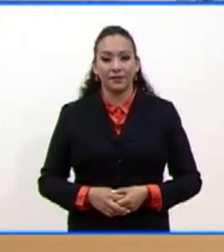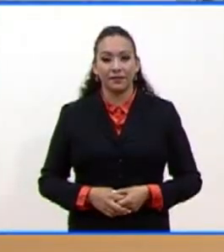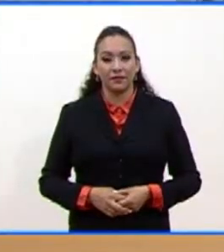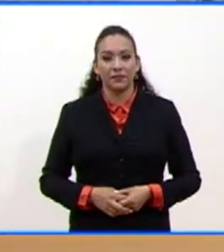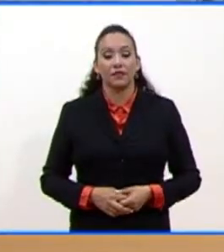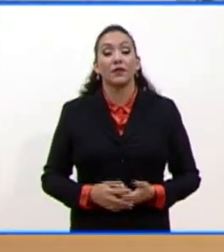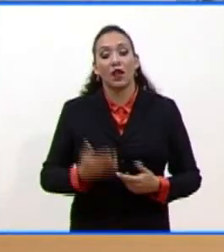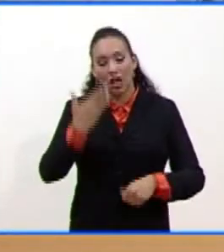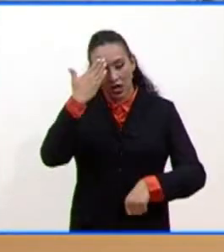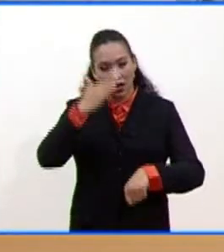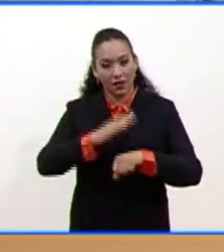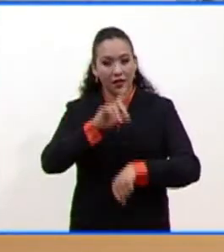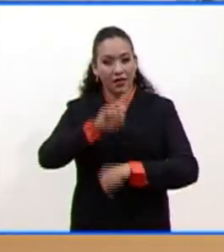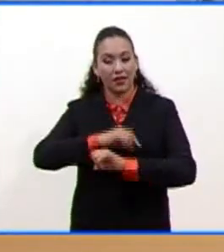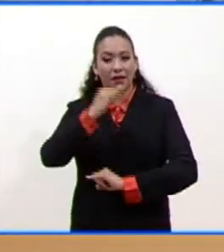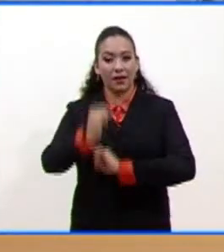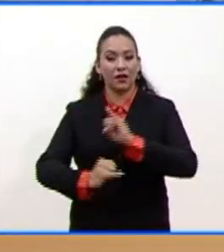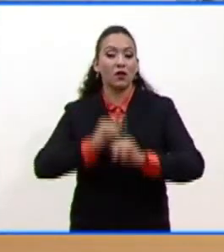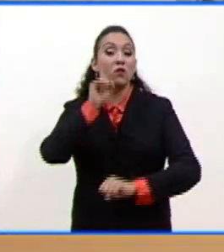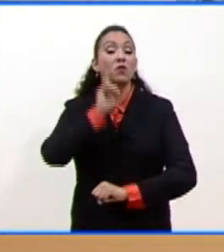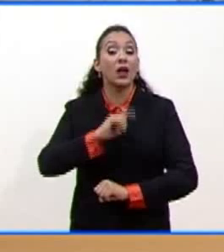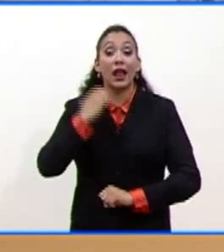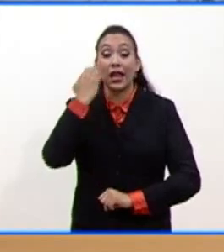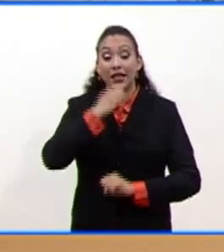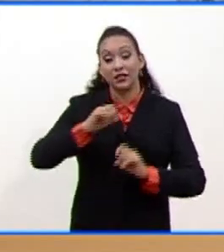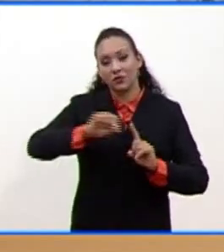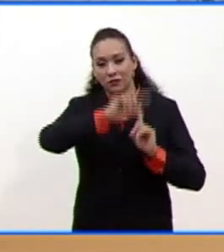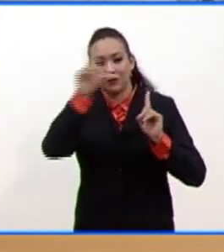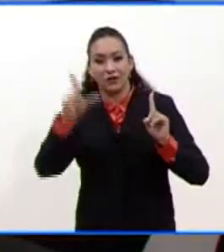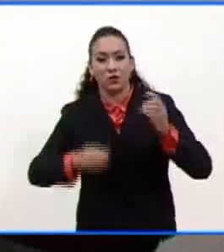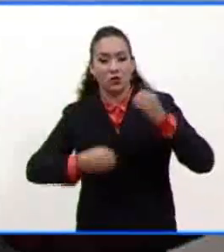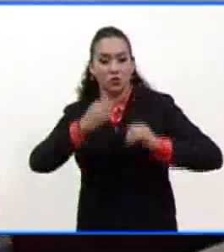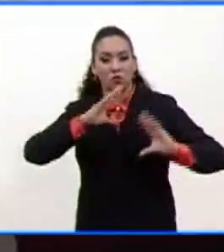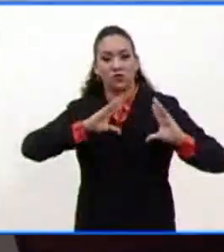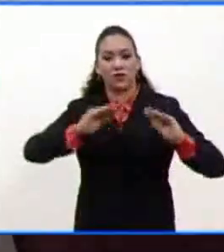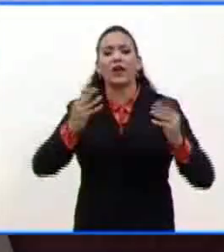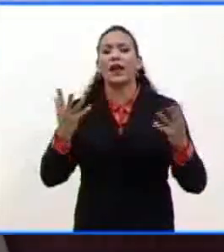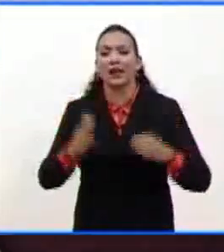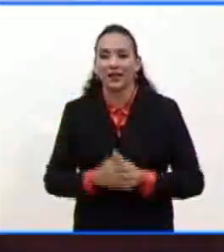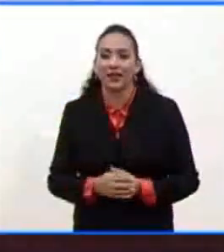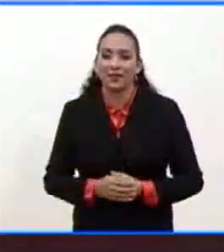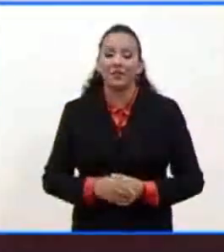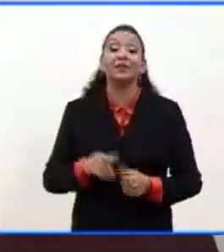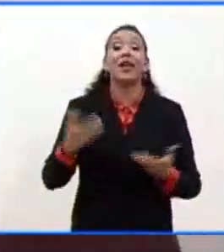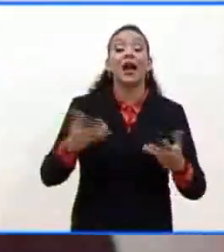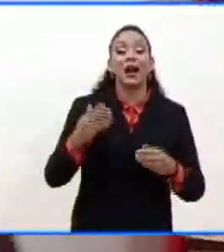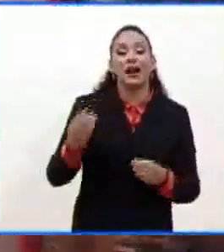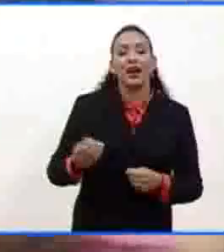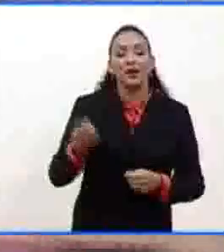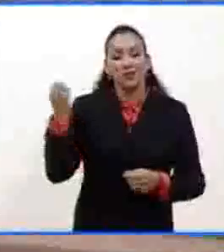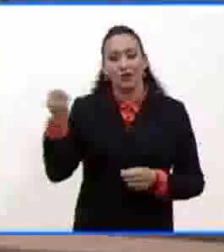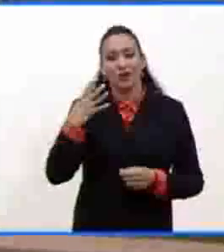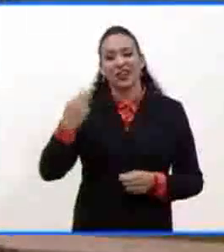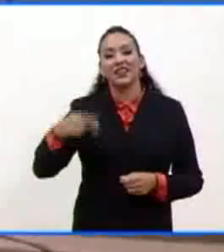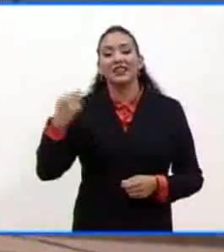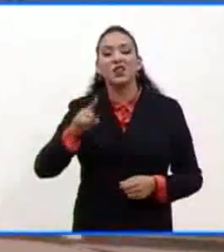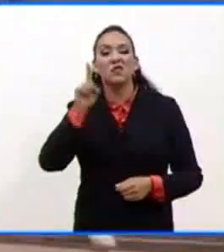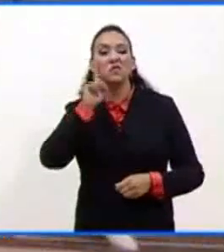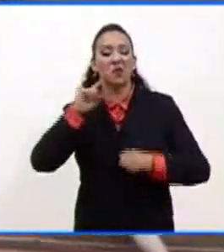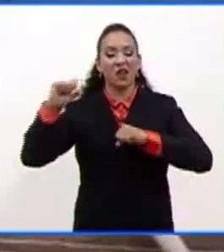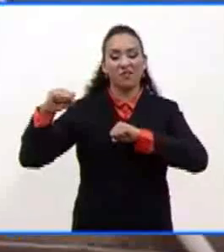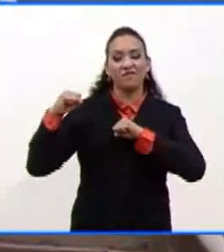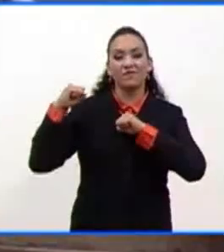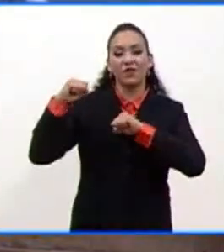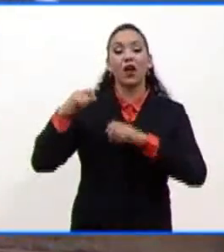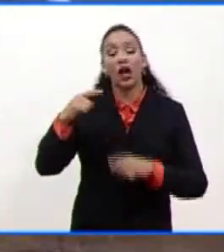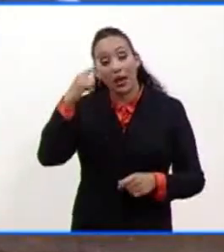En conmemoración por el Día Internacional de la Mujer, la Escuela Federal de Formación Judicial llevará a cabo el evento Empoderamiento y Paridad en el